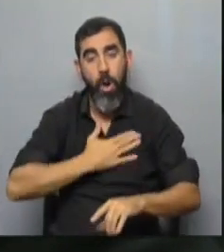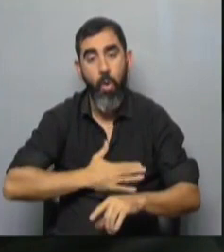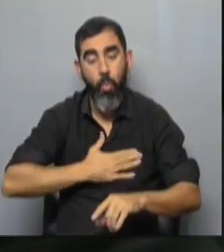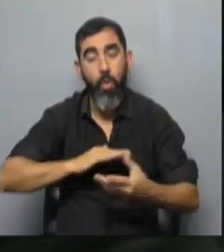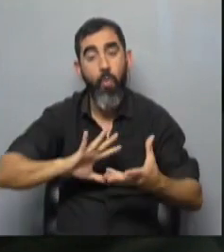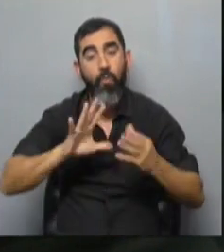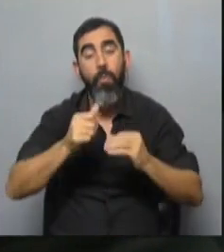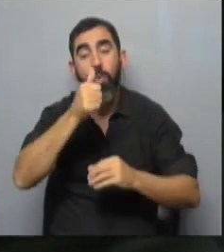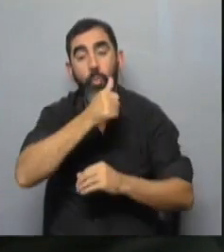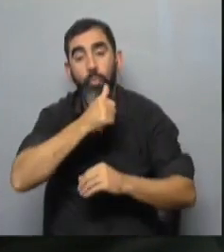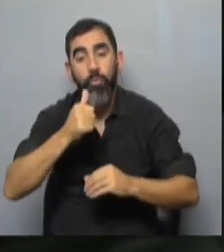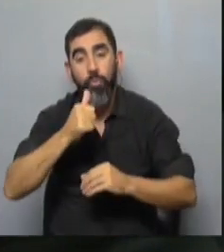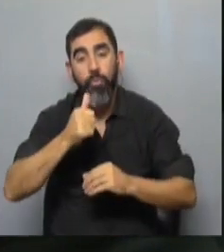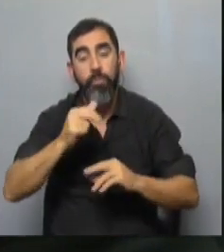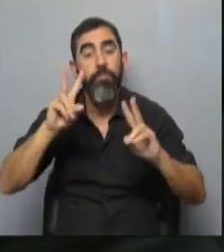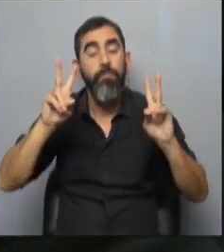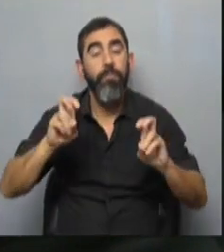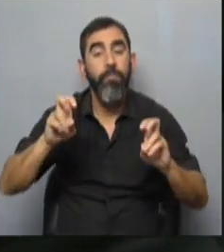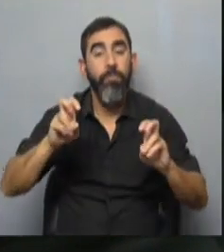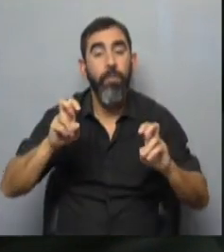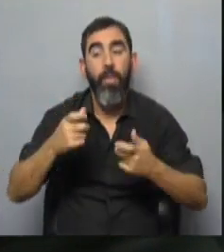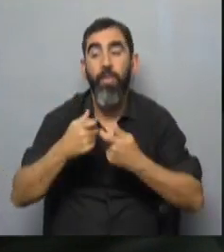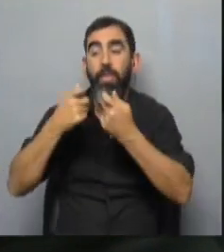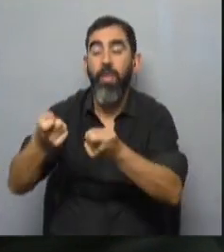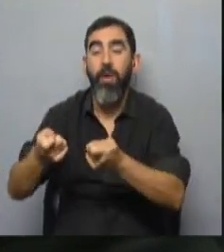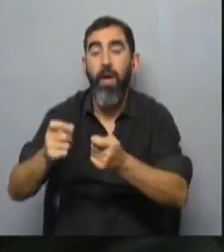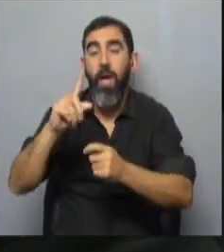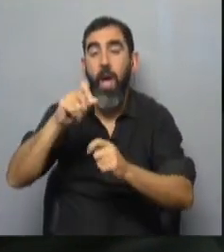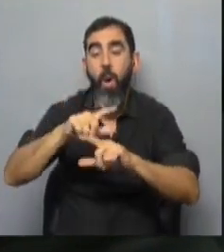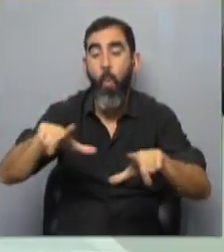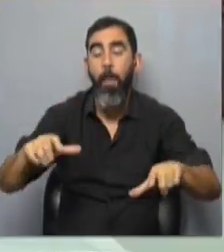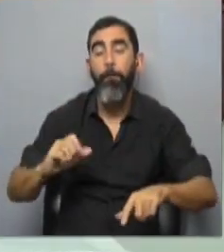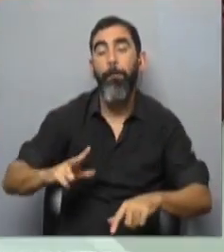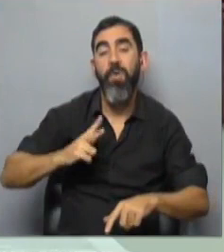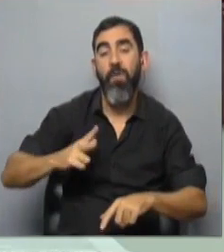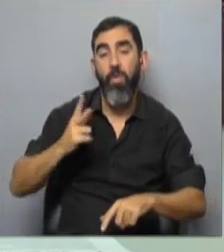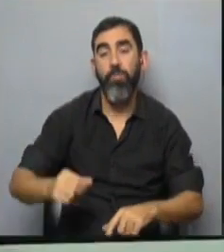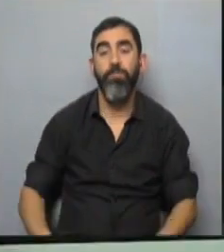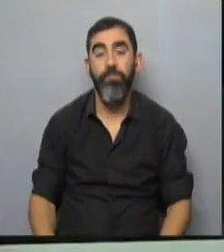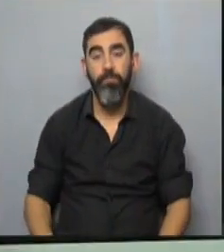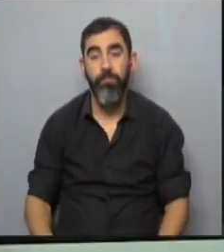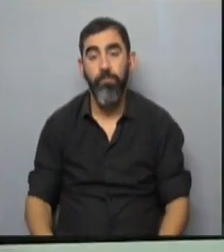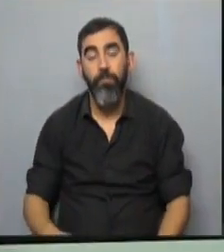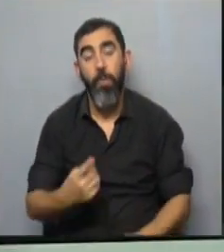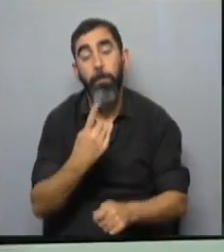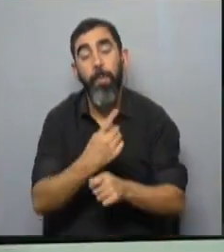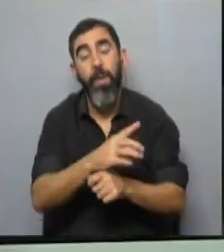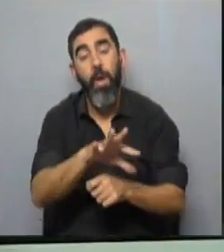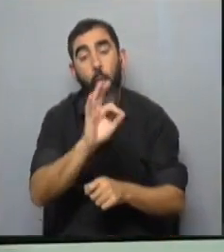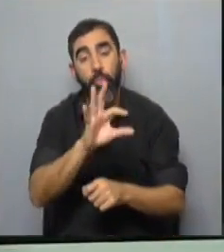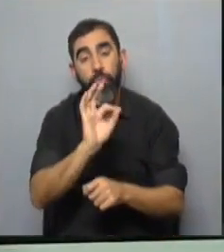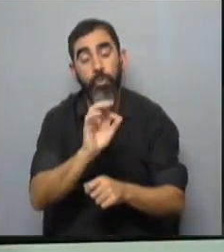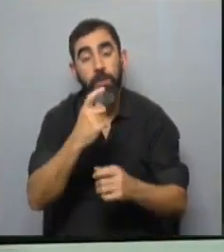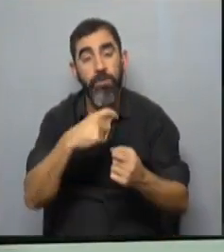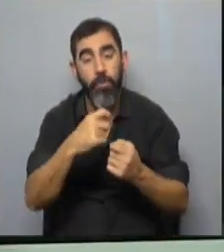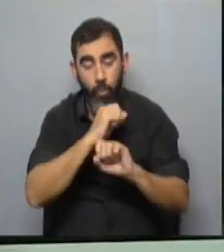forma de solucionar eso sea mediante una entrega de la generación de agua potable a un privado. La opción uno, si es que se concreta, será una que el